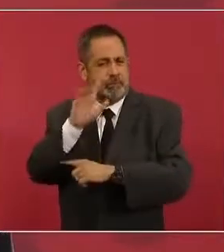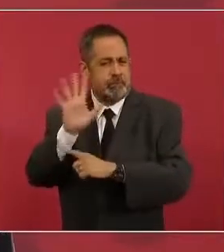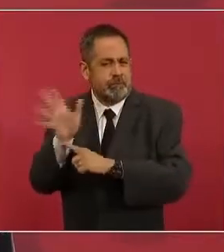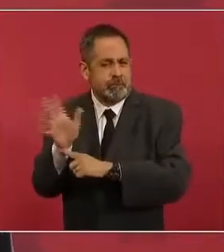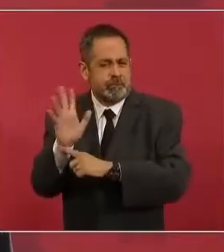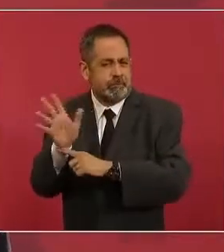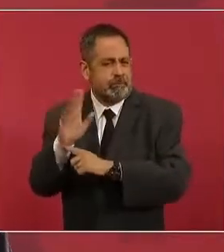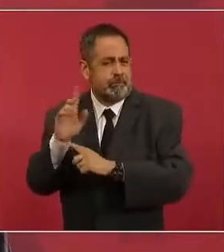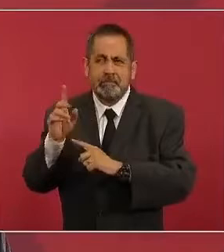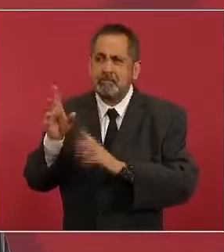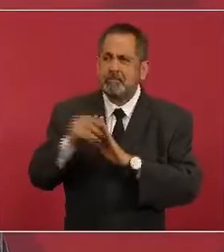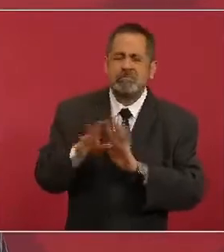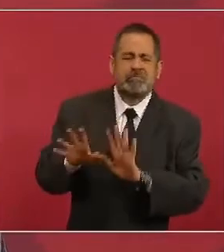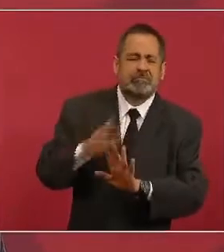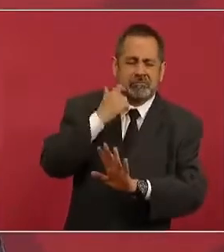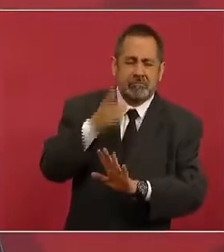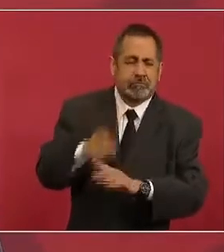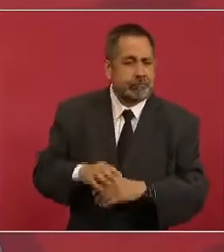energía